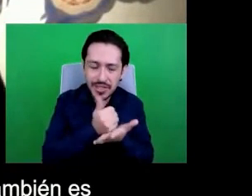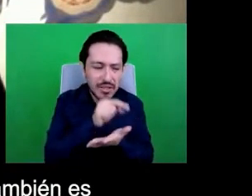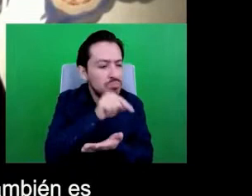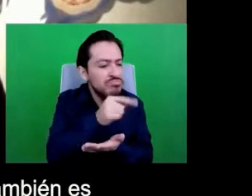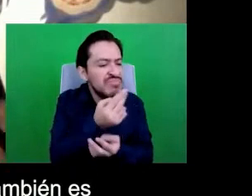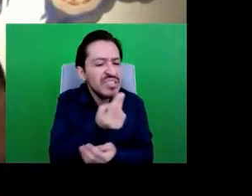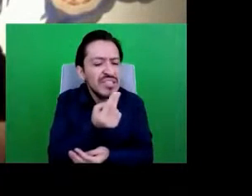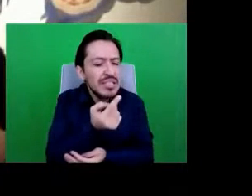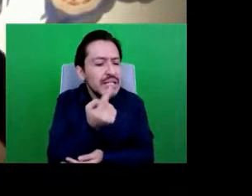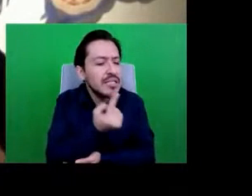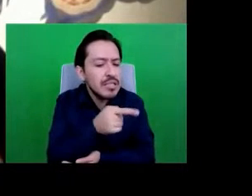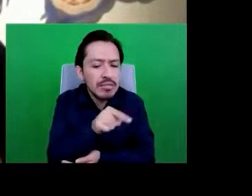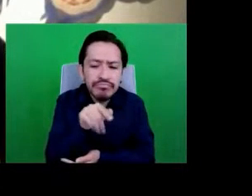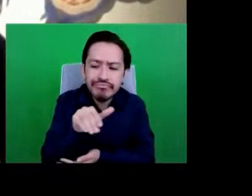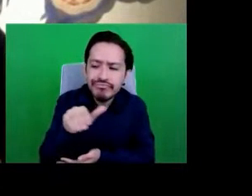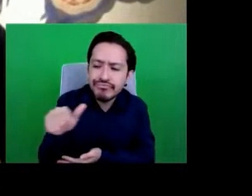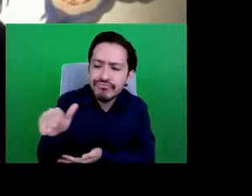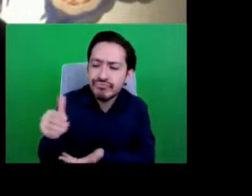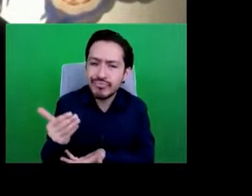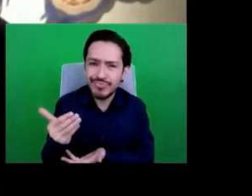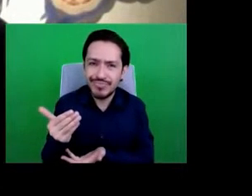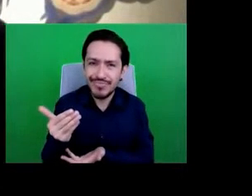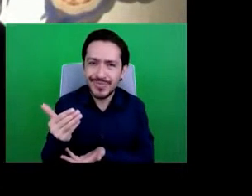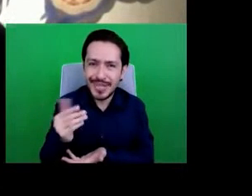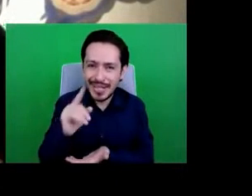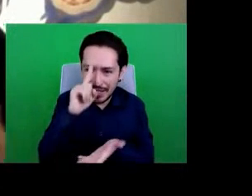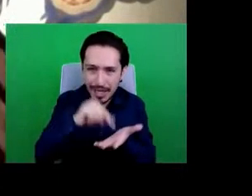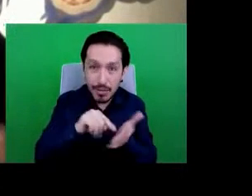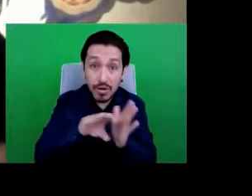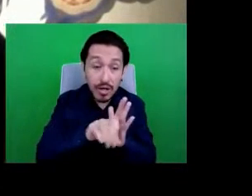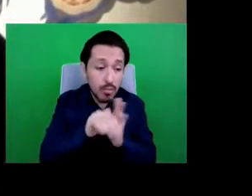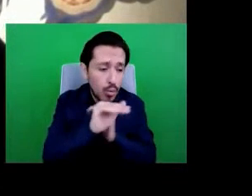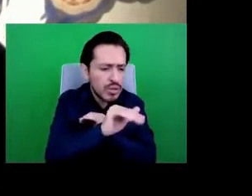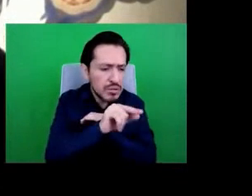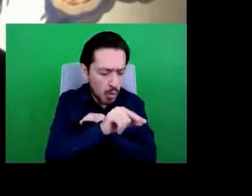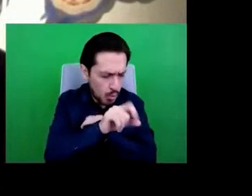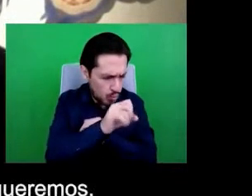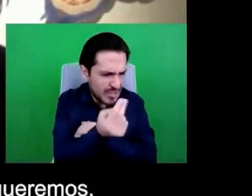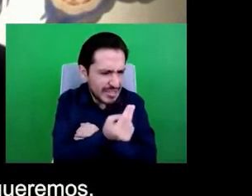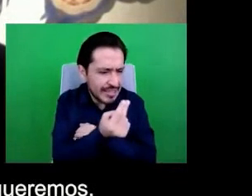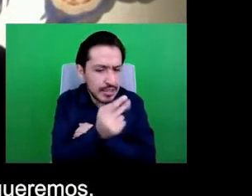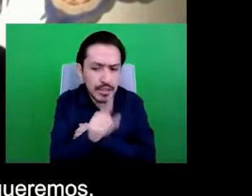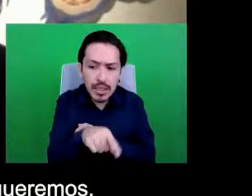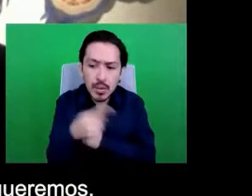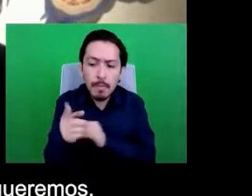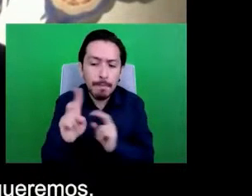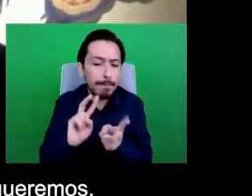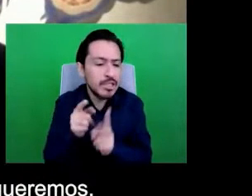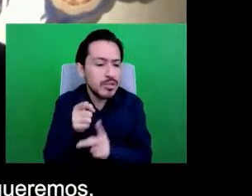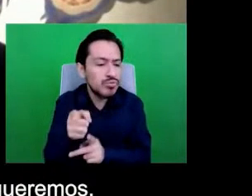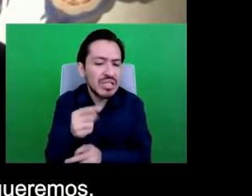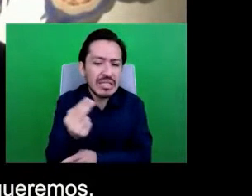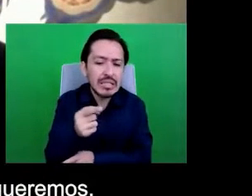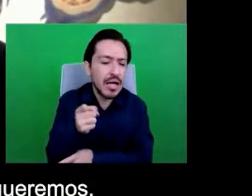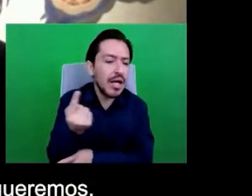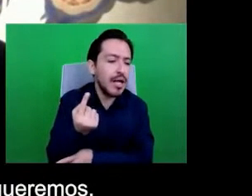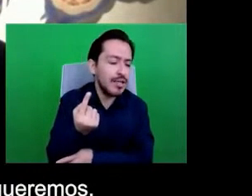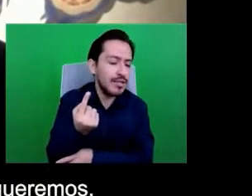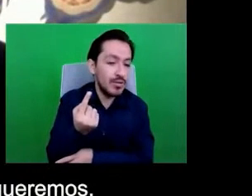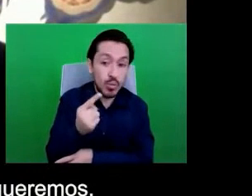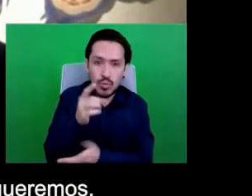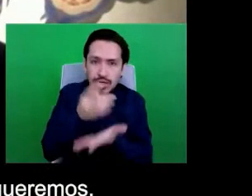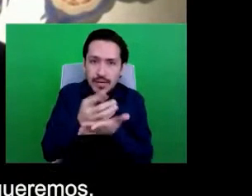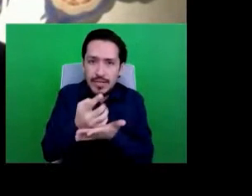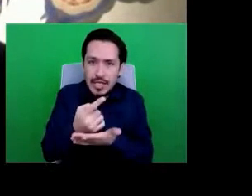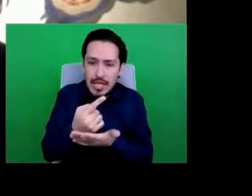importante preguntarles qué es lo que creen que sus vecinos quieren y necesitan. Entonces, no solamente se trata de lo que nosotros queremos, sino